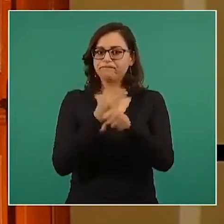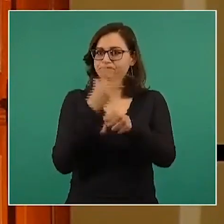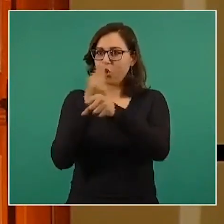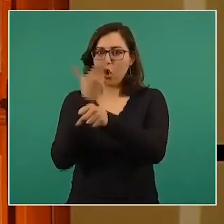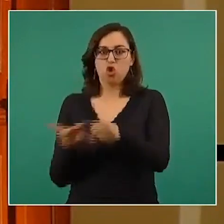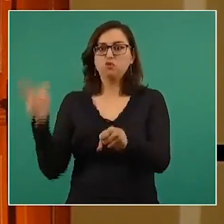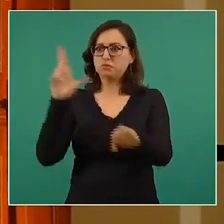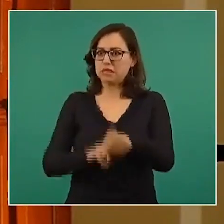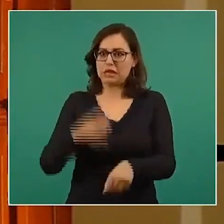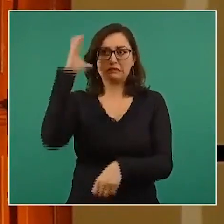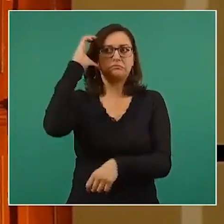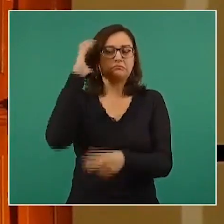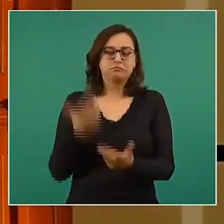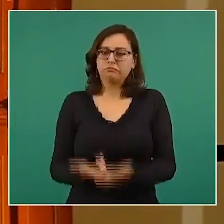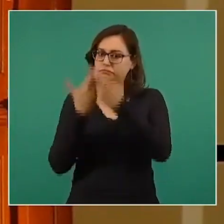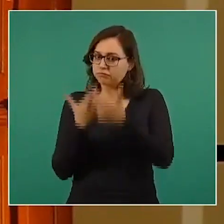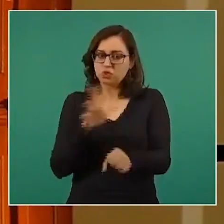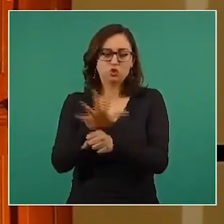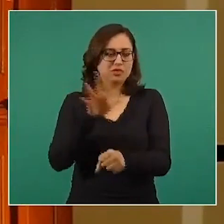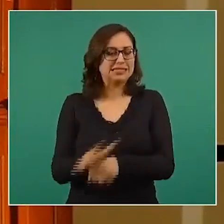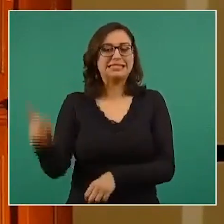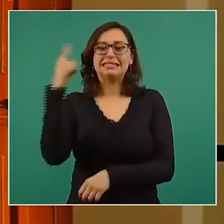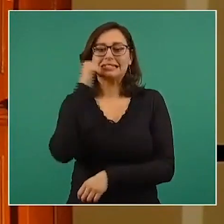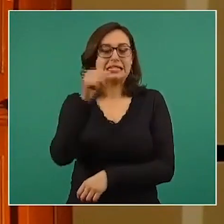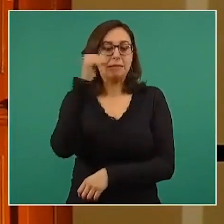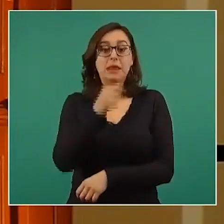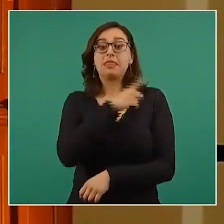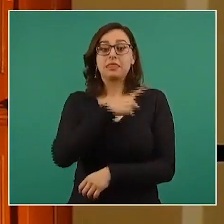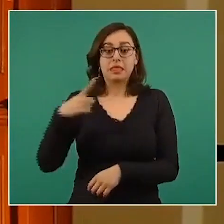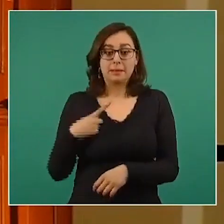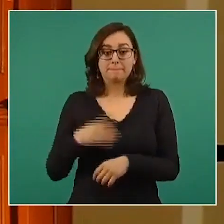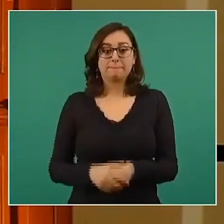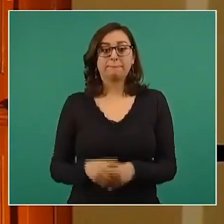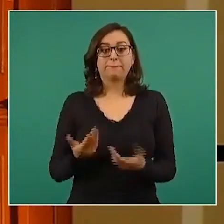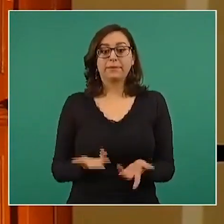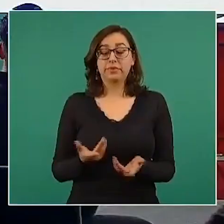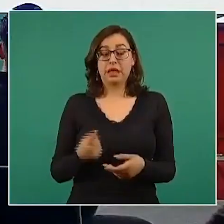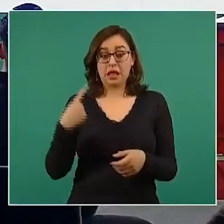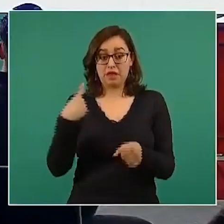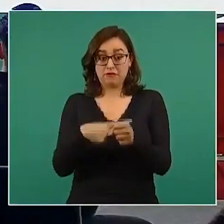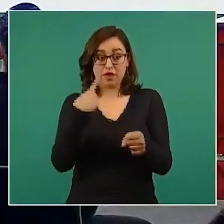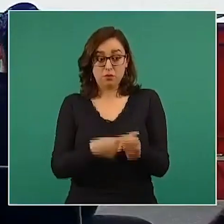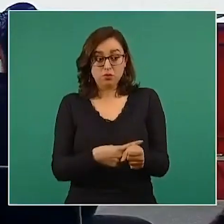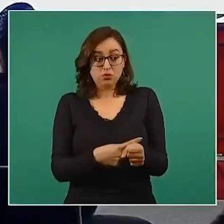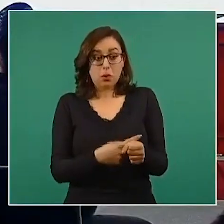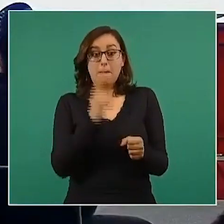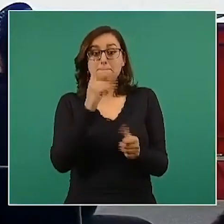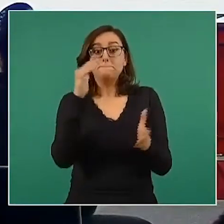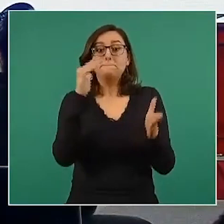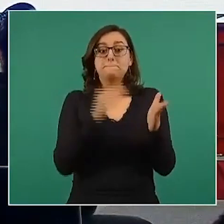de hospitalización. En abril, en nuestro país teníamos confirmados 1,926 casos e iniciábamos una